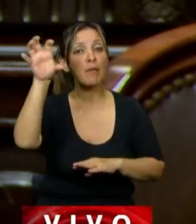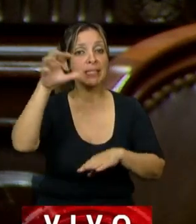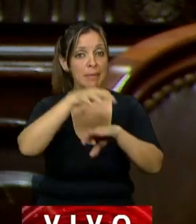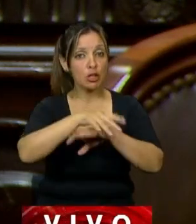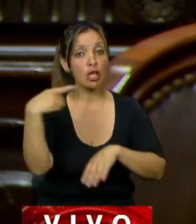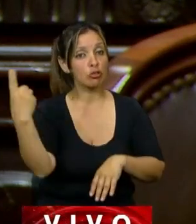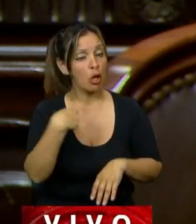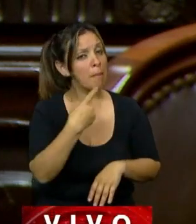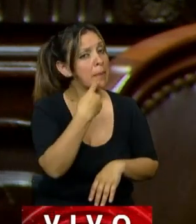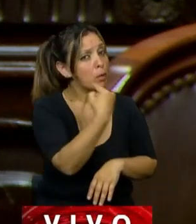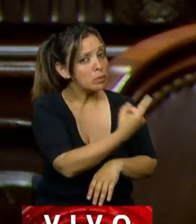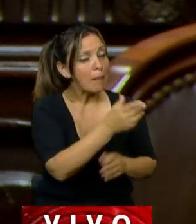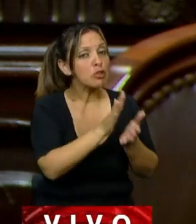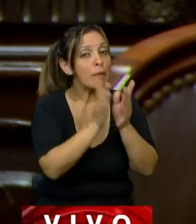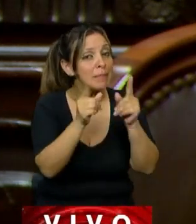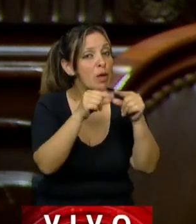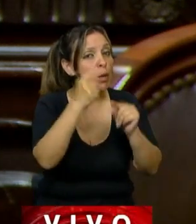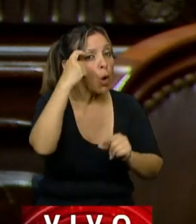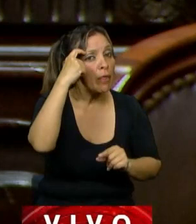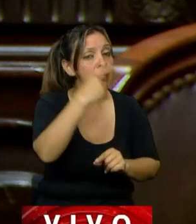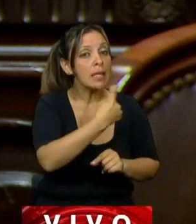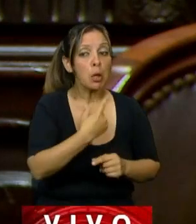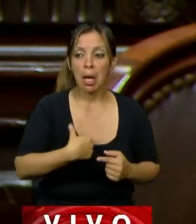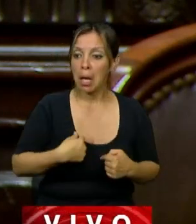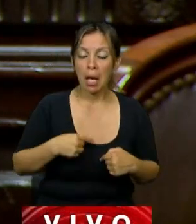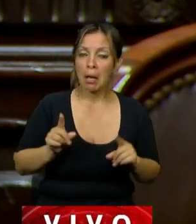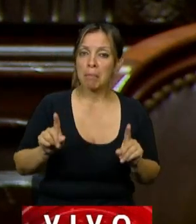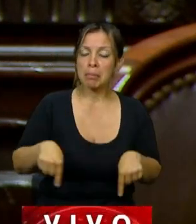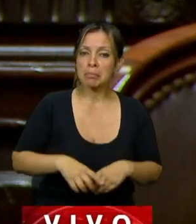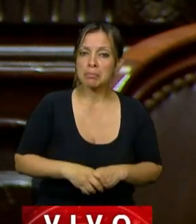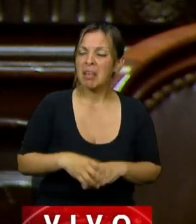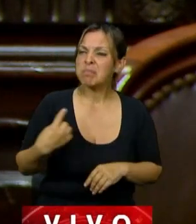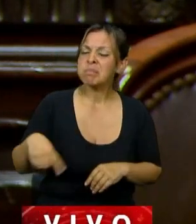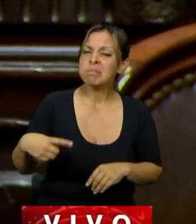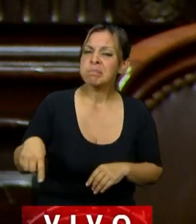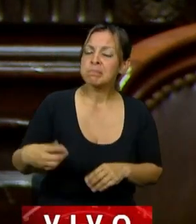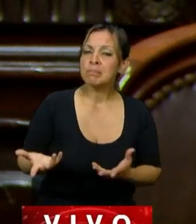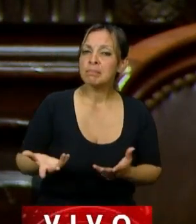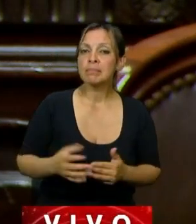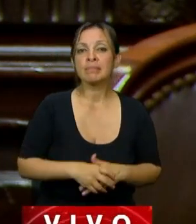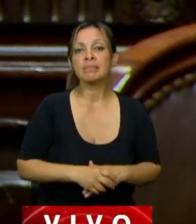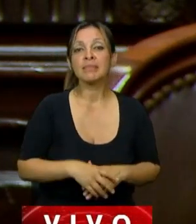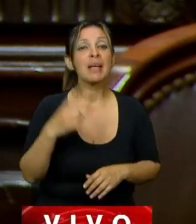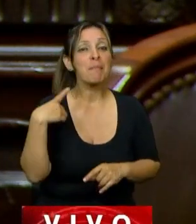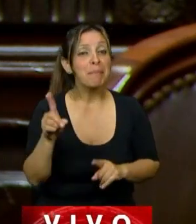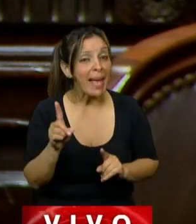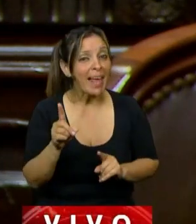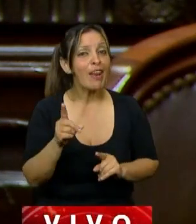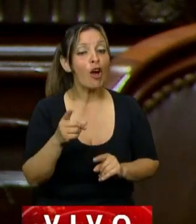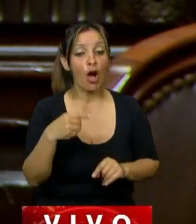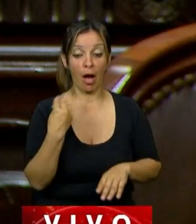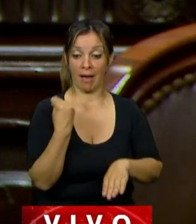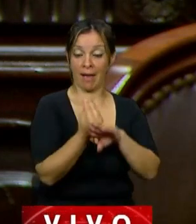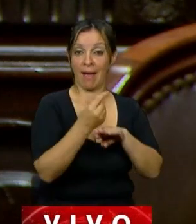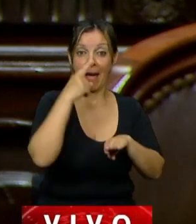preguntamos por el artículo 10 y dijo que no sabía de lo que estábamos hablando, pero tampoco lo hizo el gobierno